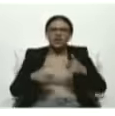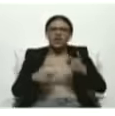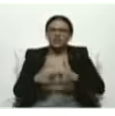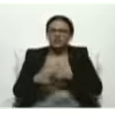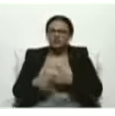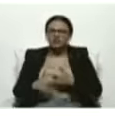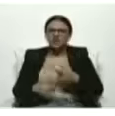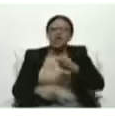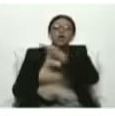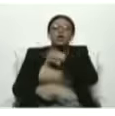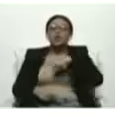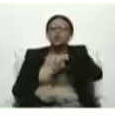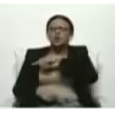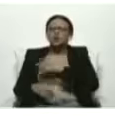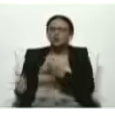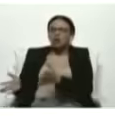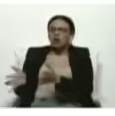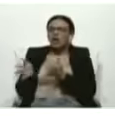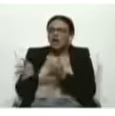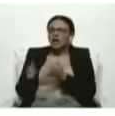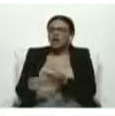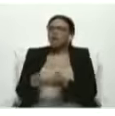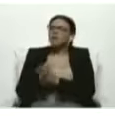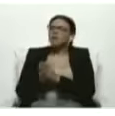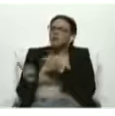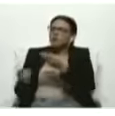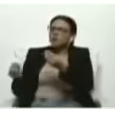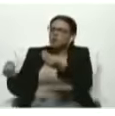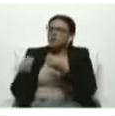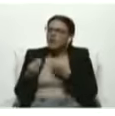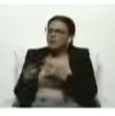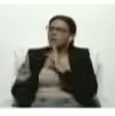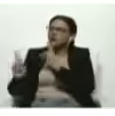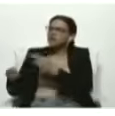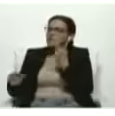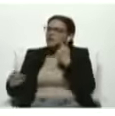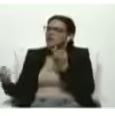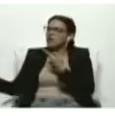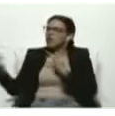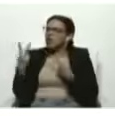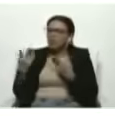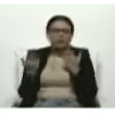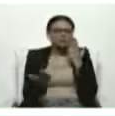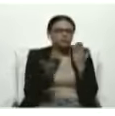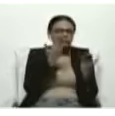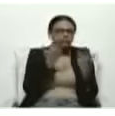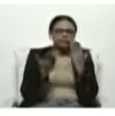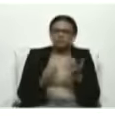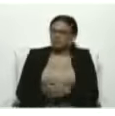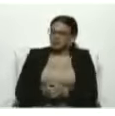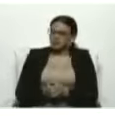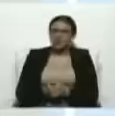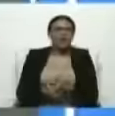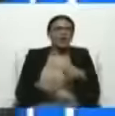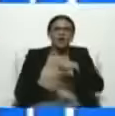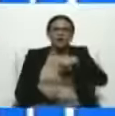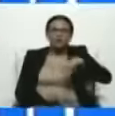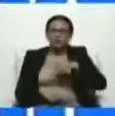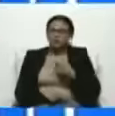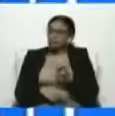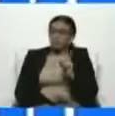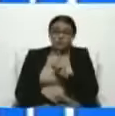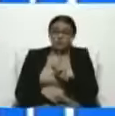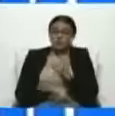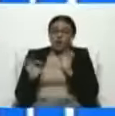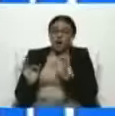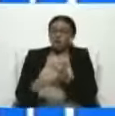así. Nosotros ganamos en nuestra mesa. Casi digo que parece un concierto de Taylor Swift, pero no lo voy a decir porque yo soy